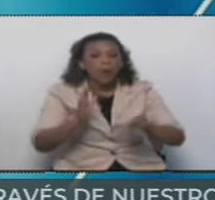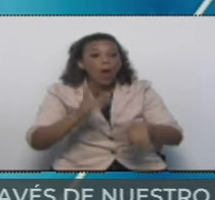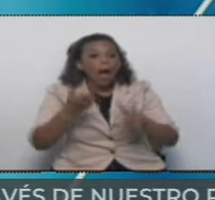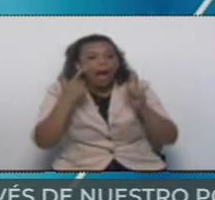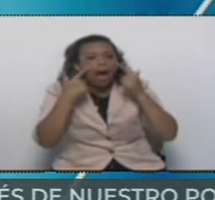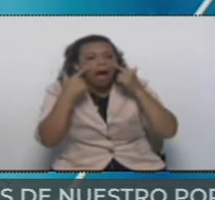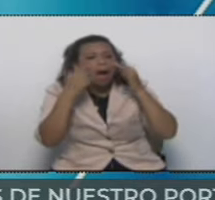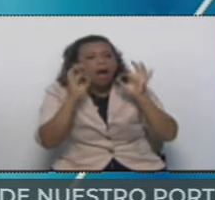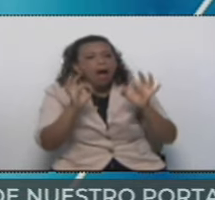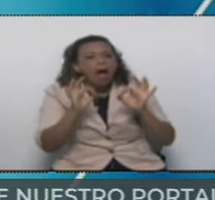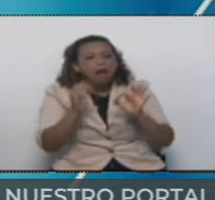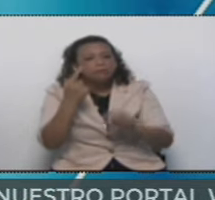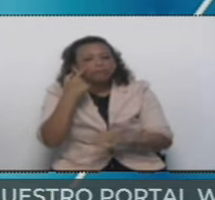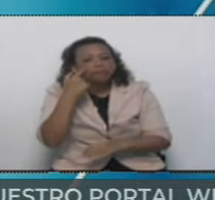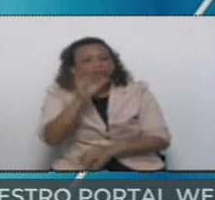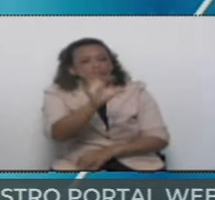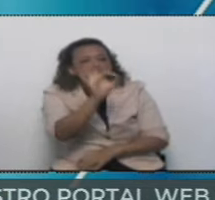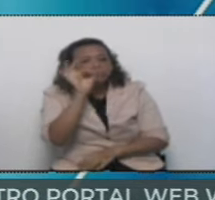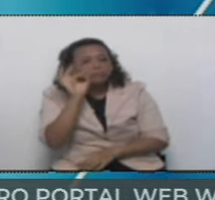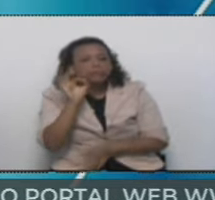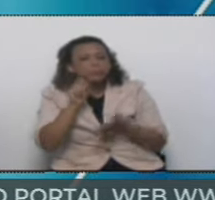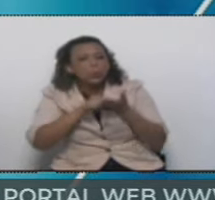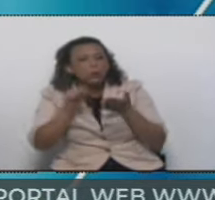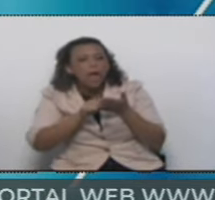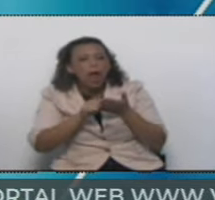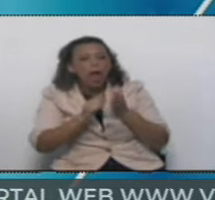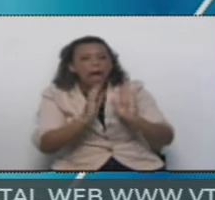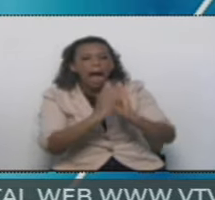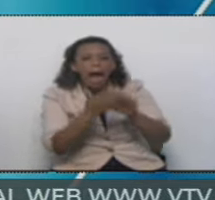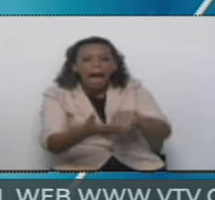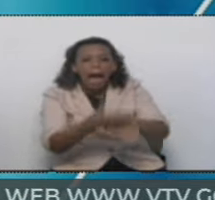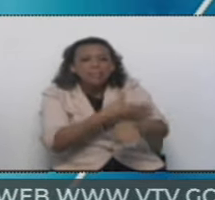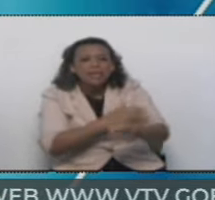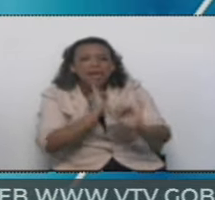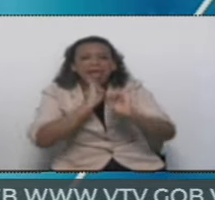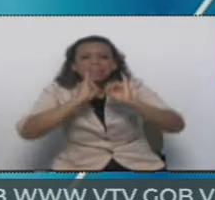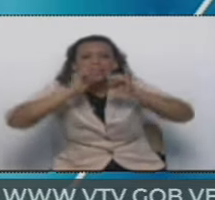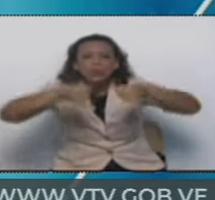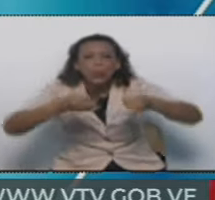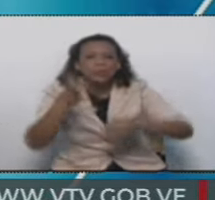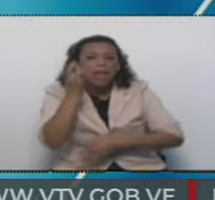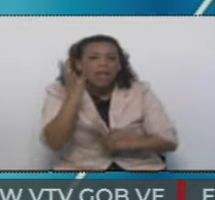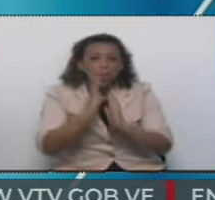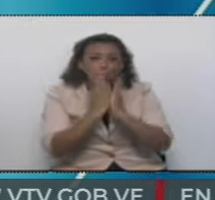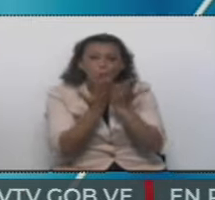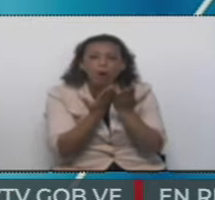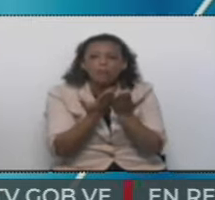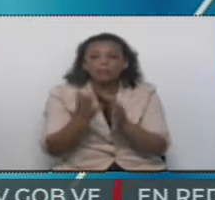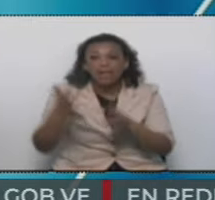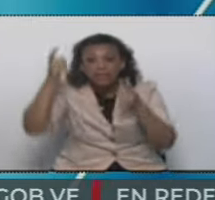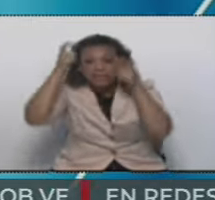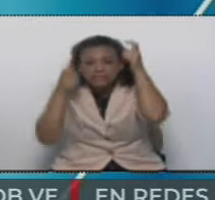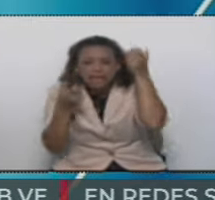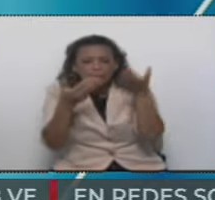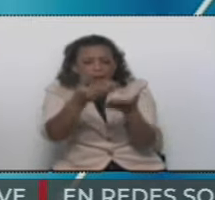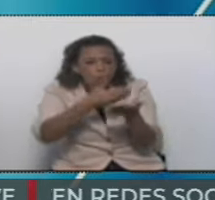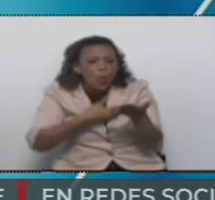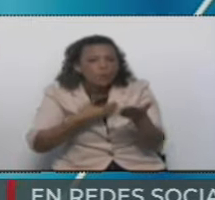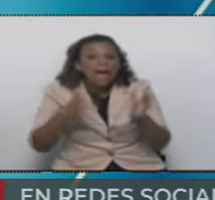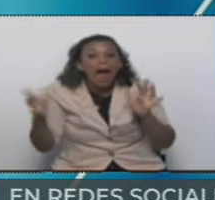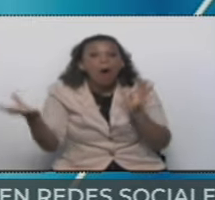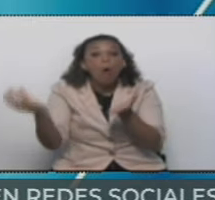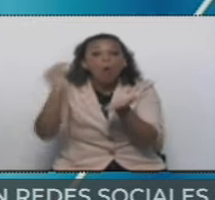permite algo que usted bien escribe en el prólogo del libro azul, que usted nos invita a la